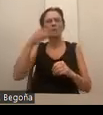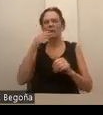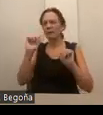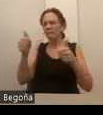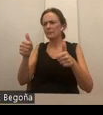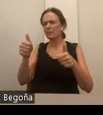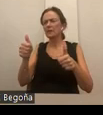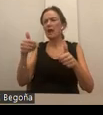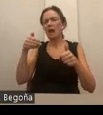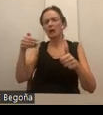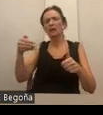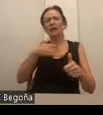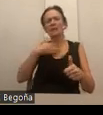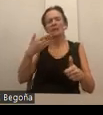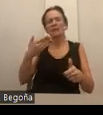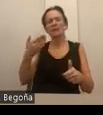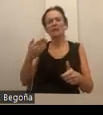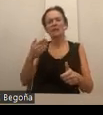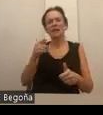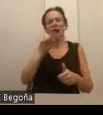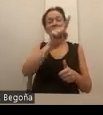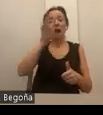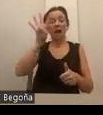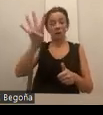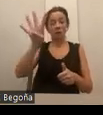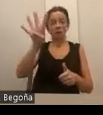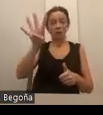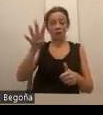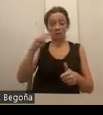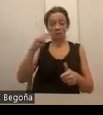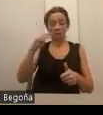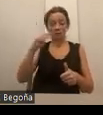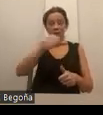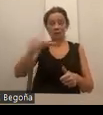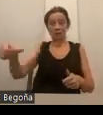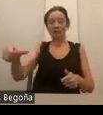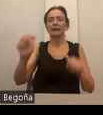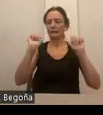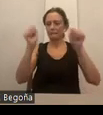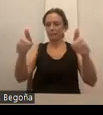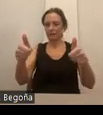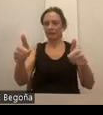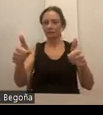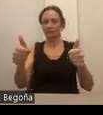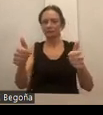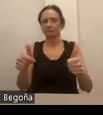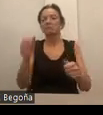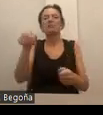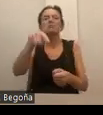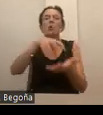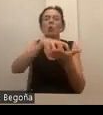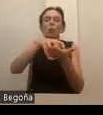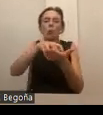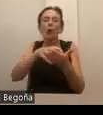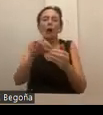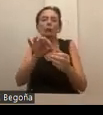creo que comienzan el día 14, la semana que viene, y bueno, cualquier duda que tengáis, pues la podéis comentar con ellos